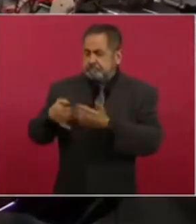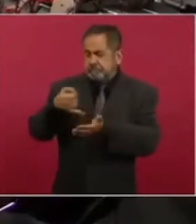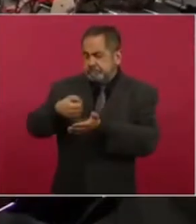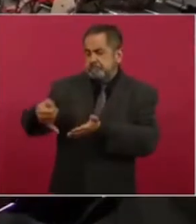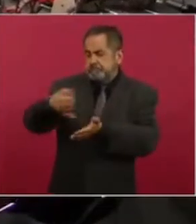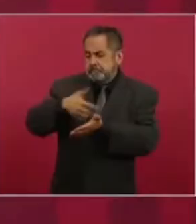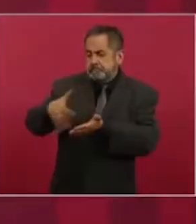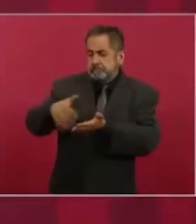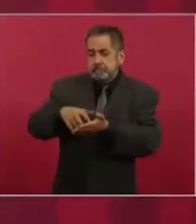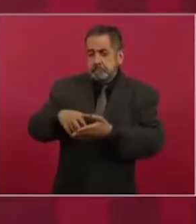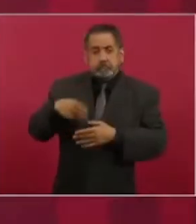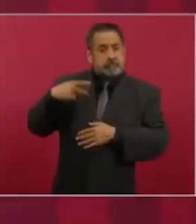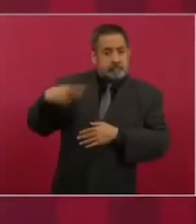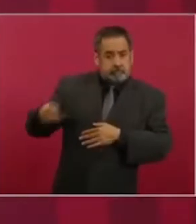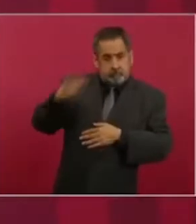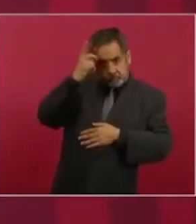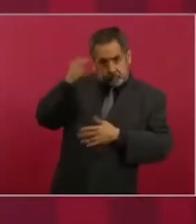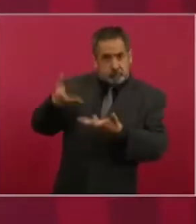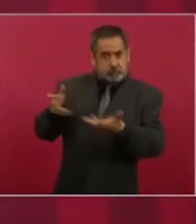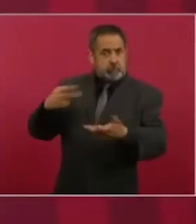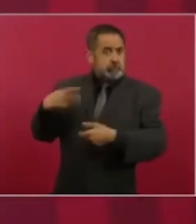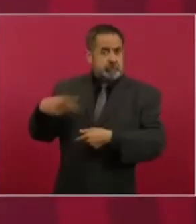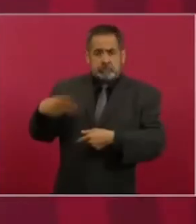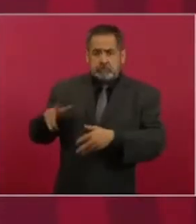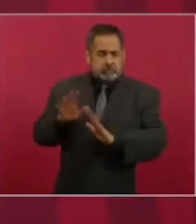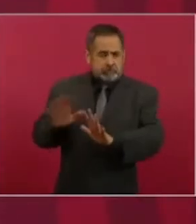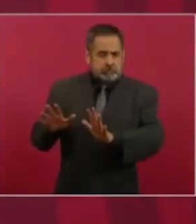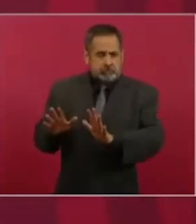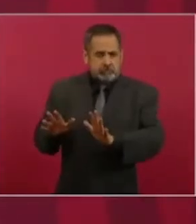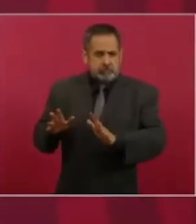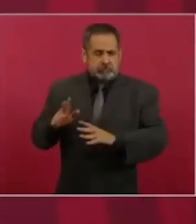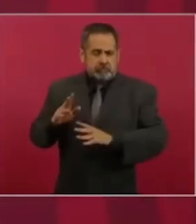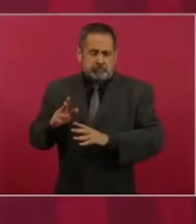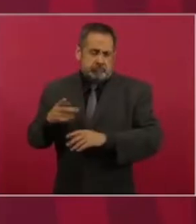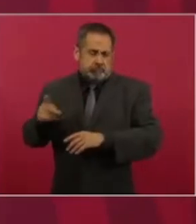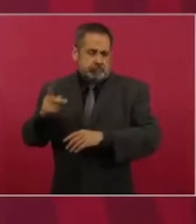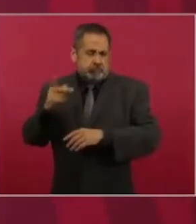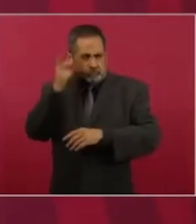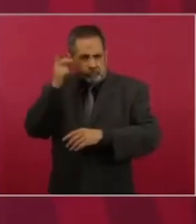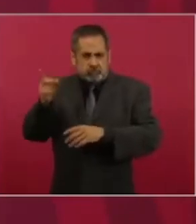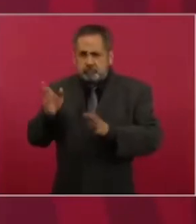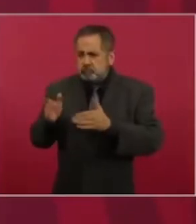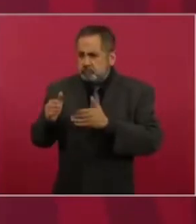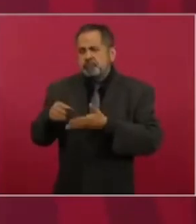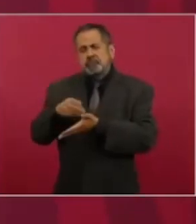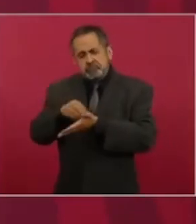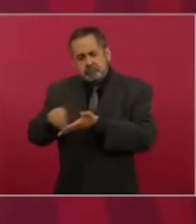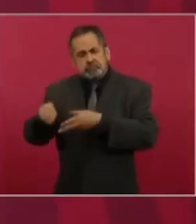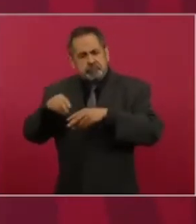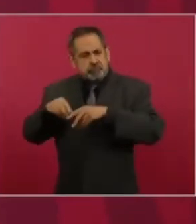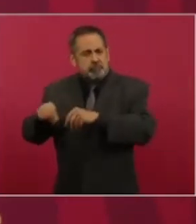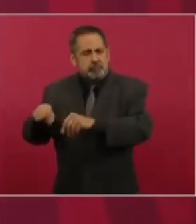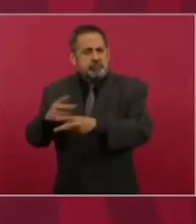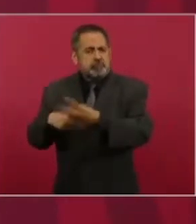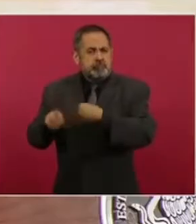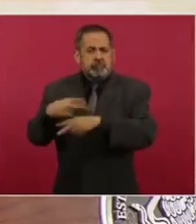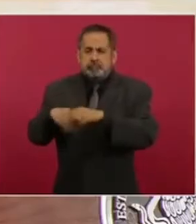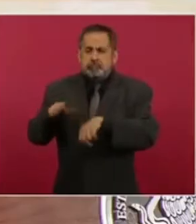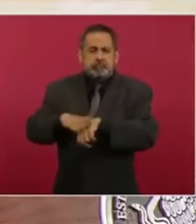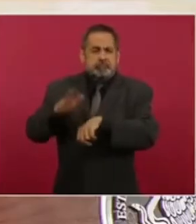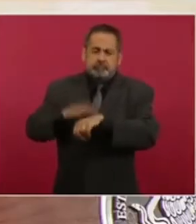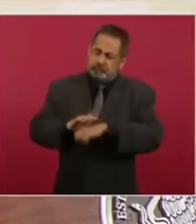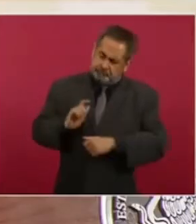sus parcelas, sus pequeñas propiedades. Pero eso